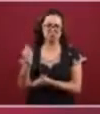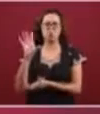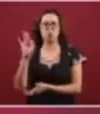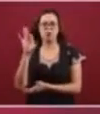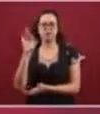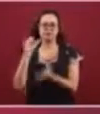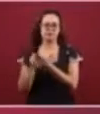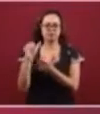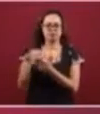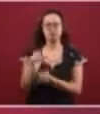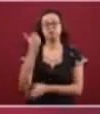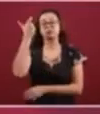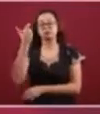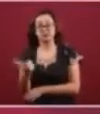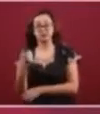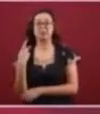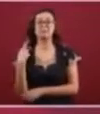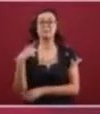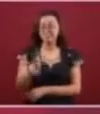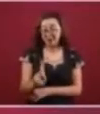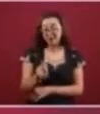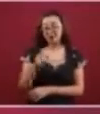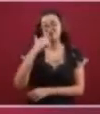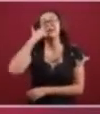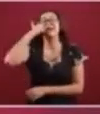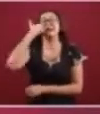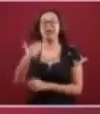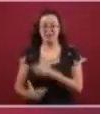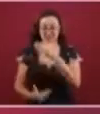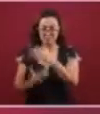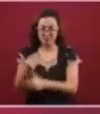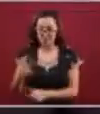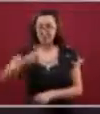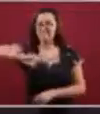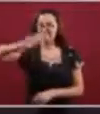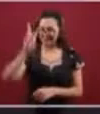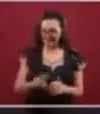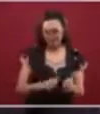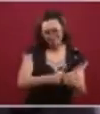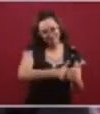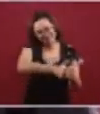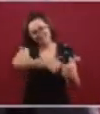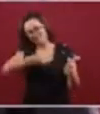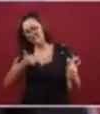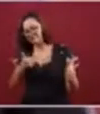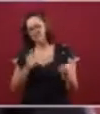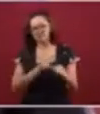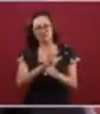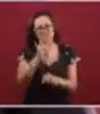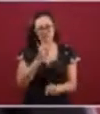de $40 millones de pesos, pero queremos precisamente lograr una autosuficiencia